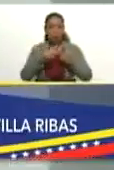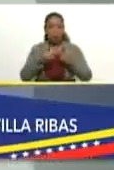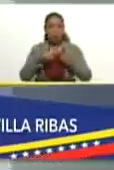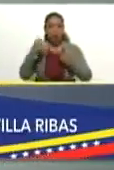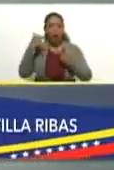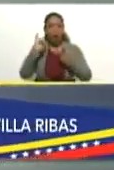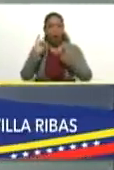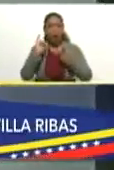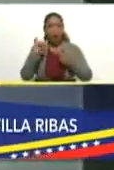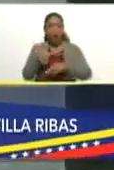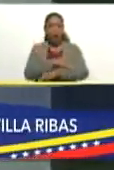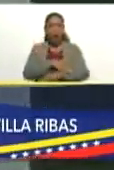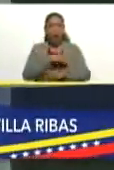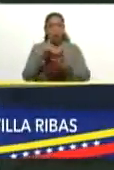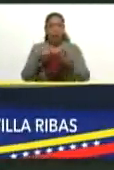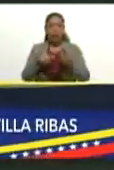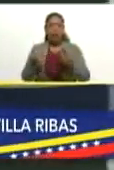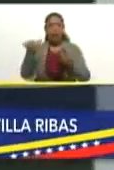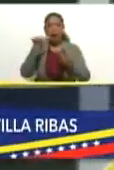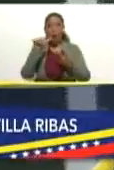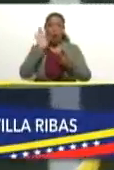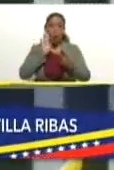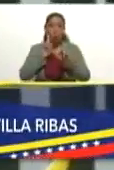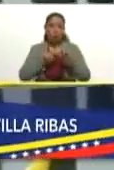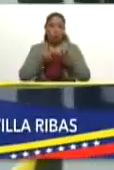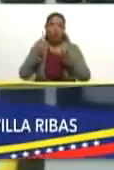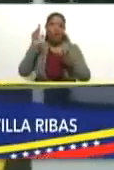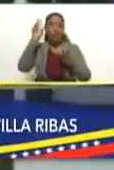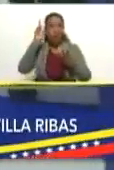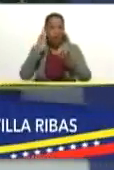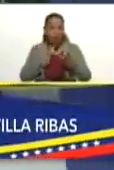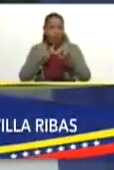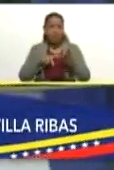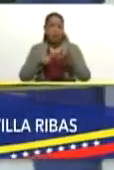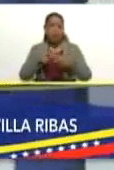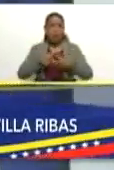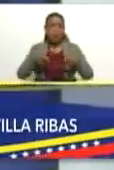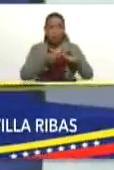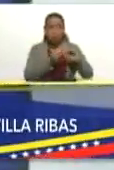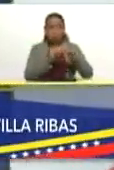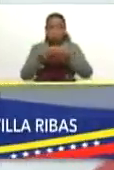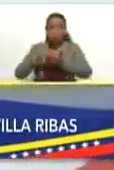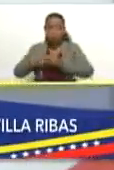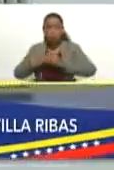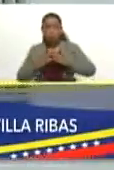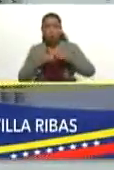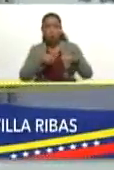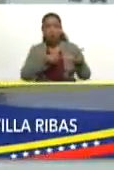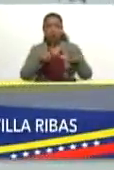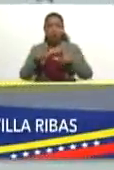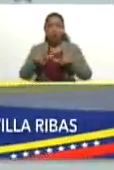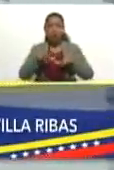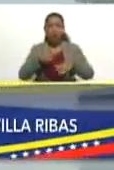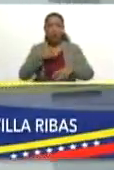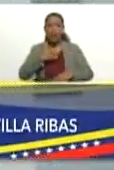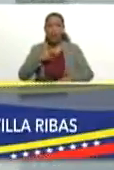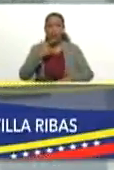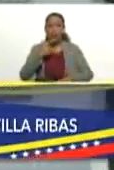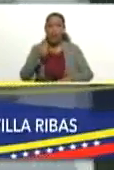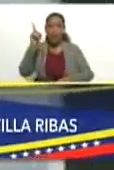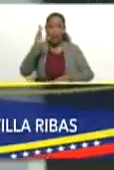urbanismo, vialidad, agua servida, agua potable, mi presidente. Y pues quiero decirle a esa oposición